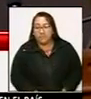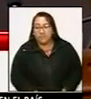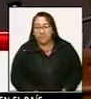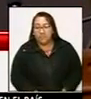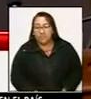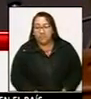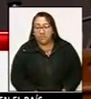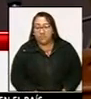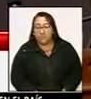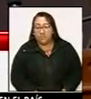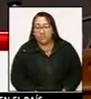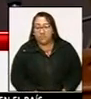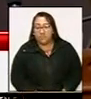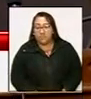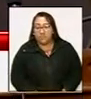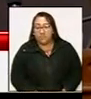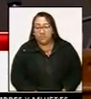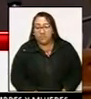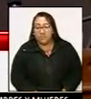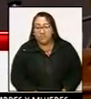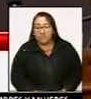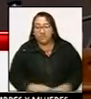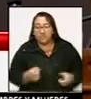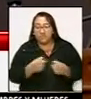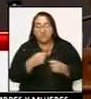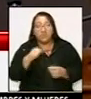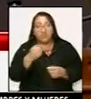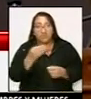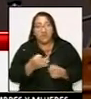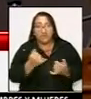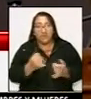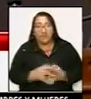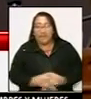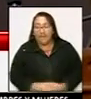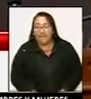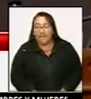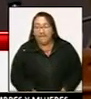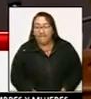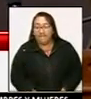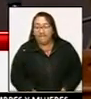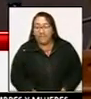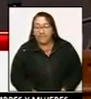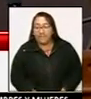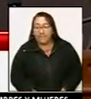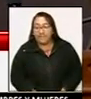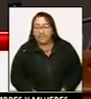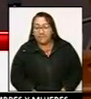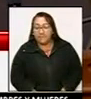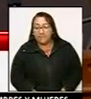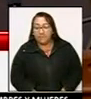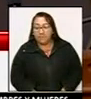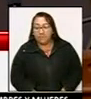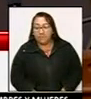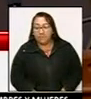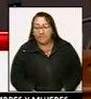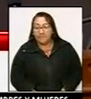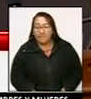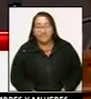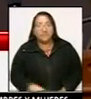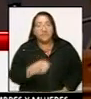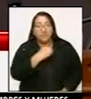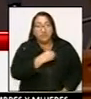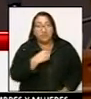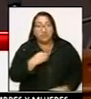Colegas congresistas, hoy, si bien es cierto, está el Premier y la ministra